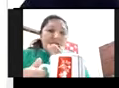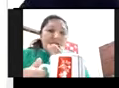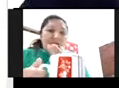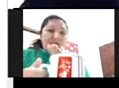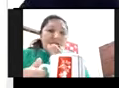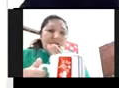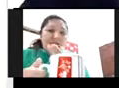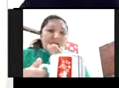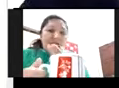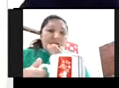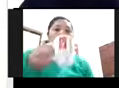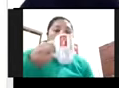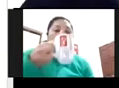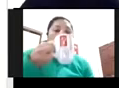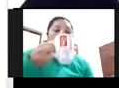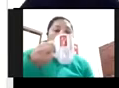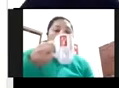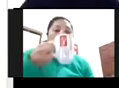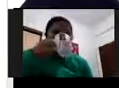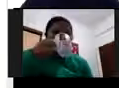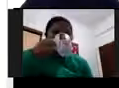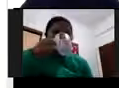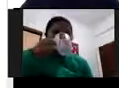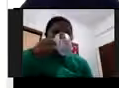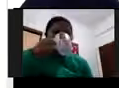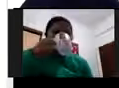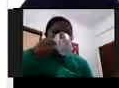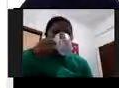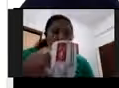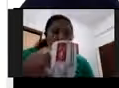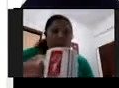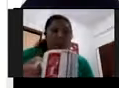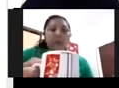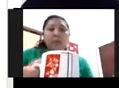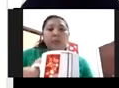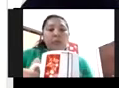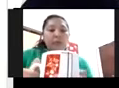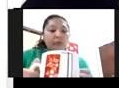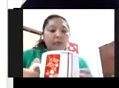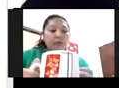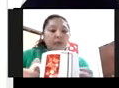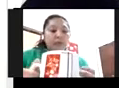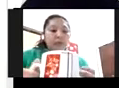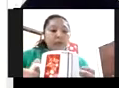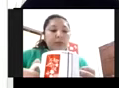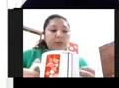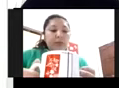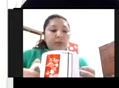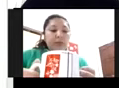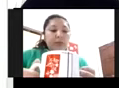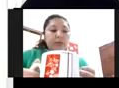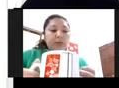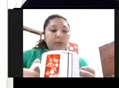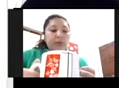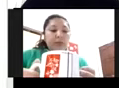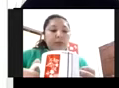solamente en lo que hace al Estado, al manejo del Estado, sino en general a todos los comportamientos sociales y comunitarios que